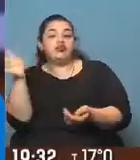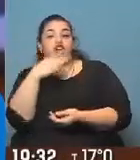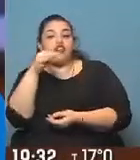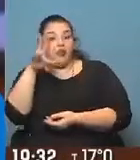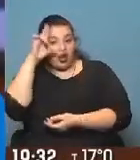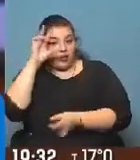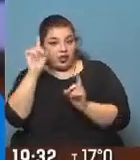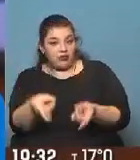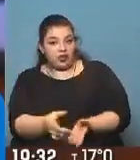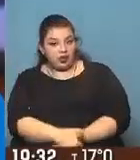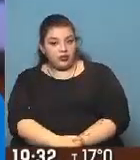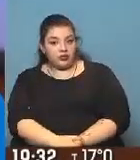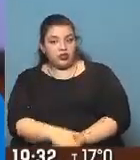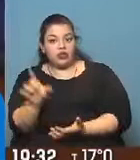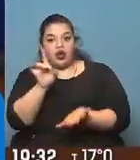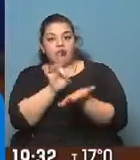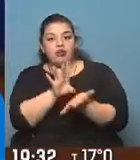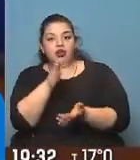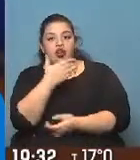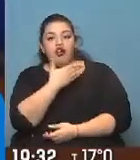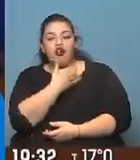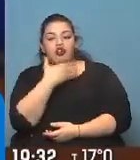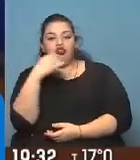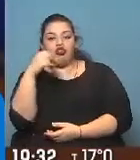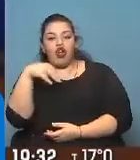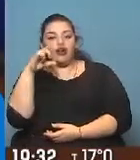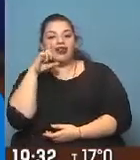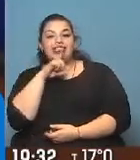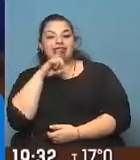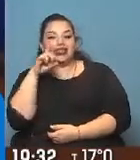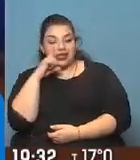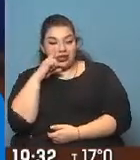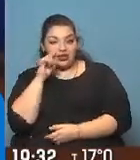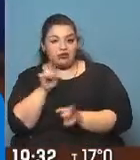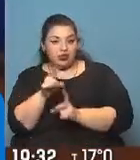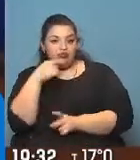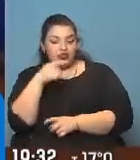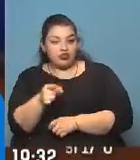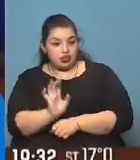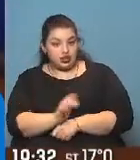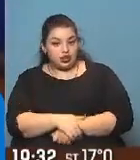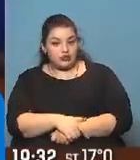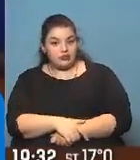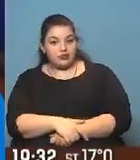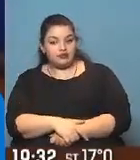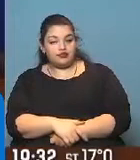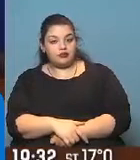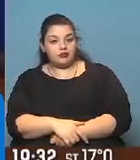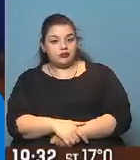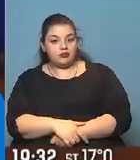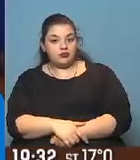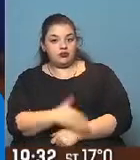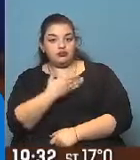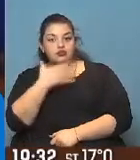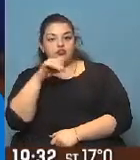no a la eliminación del fonit del fondo nacional de incentivo docente era otra de las consignas del día el fonid